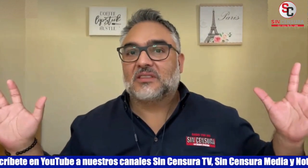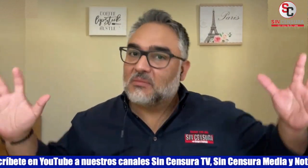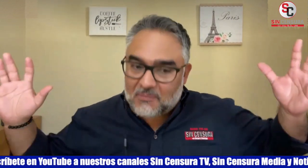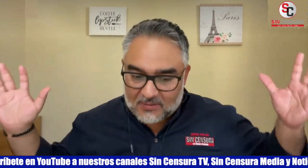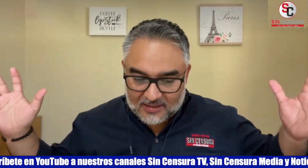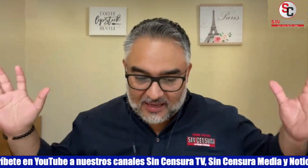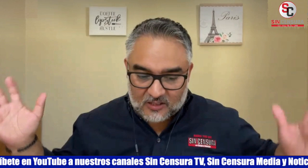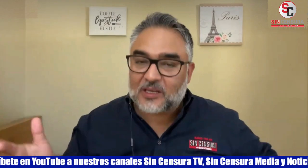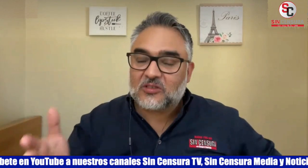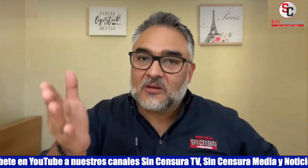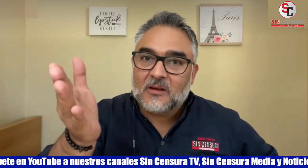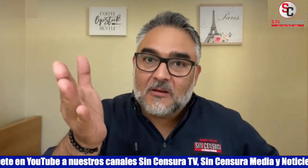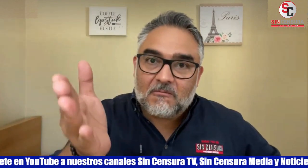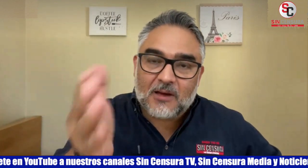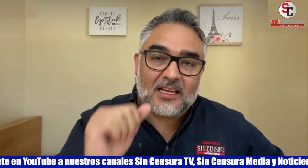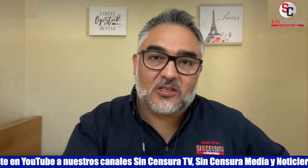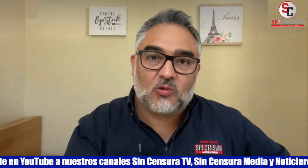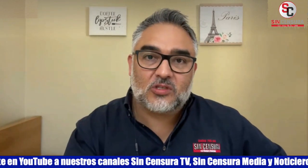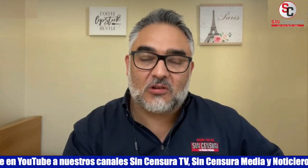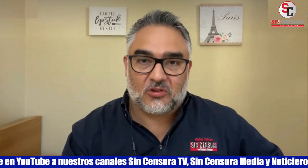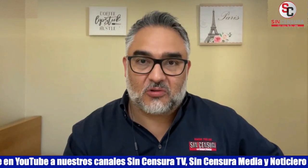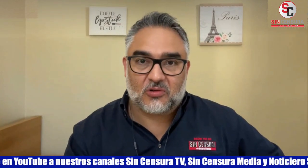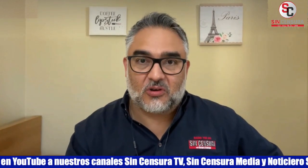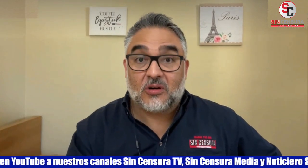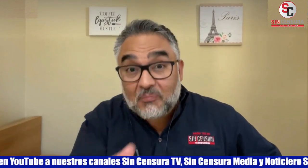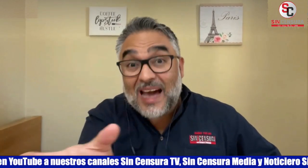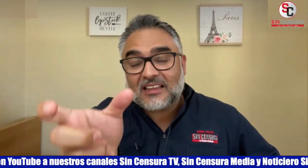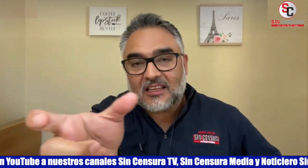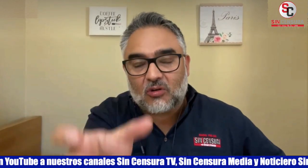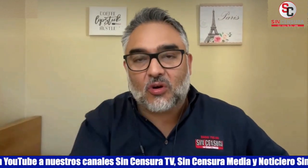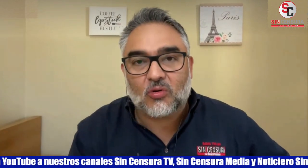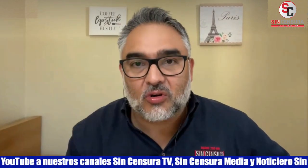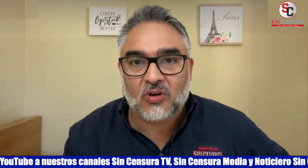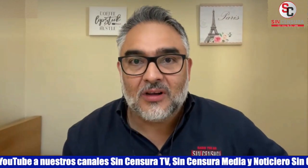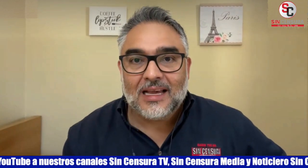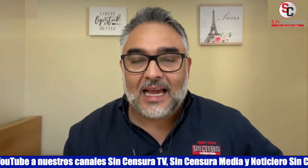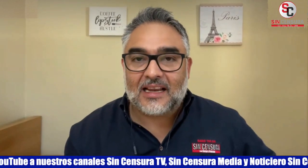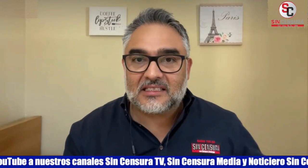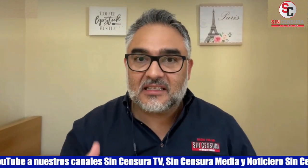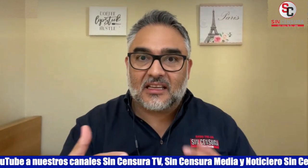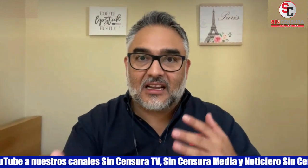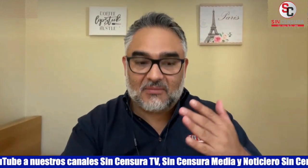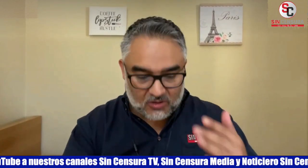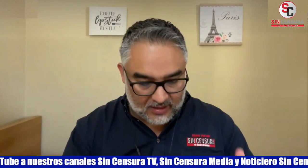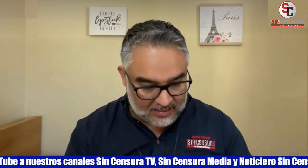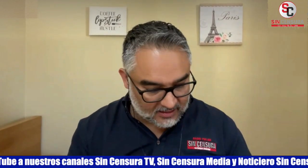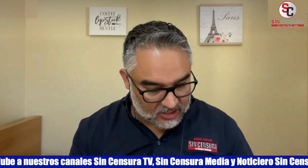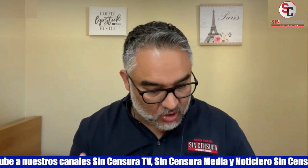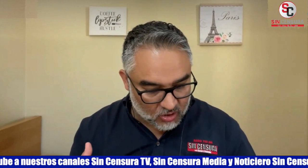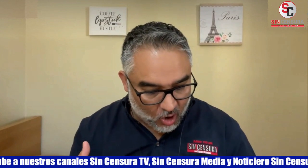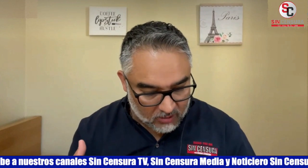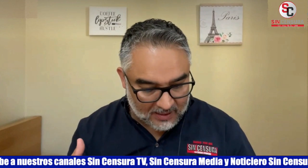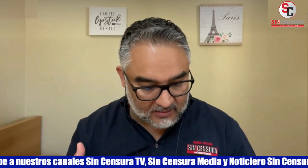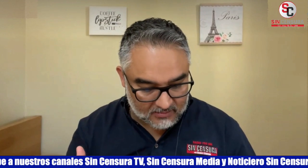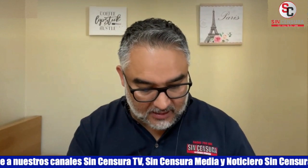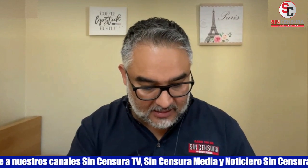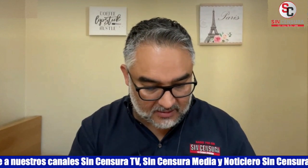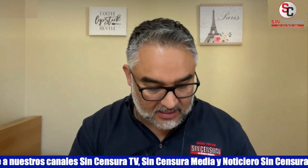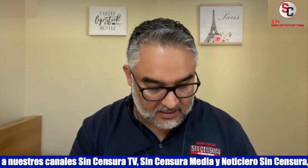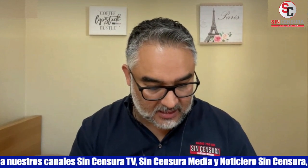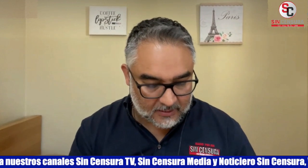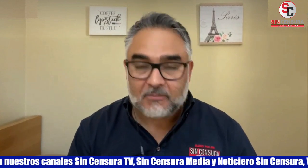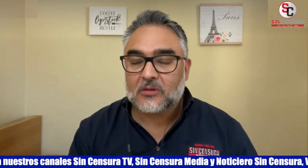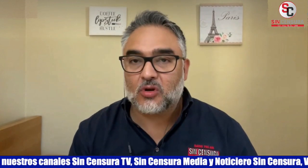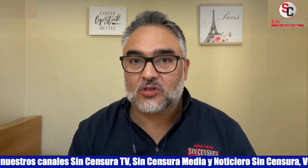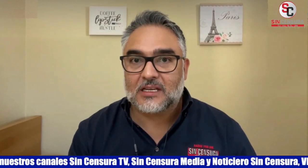solito, si me permite la expresión. Vea y escuche lo que ocurrió, parte de lo que ocurrió en este intercambio entre John Holman, que